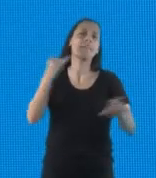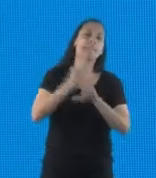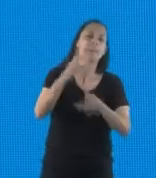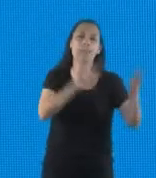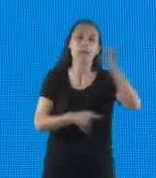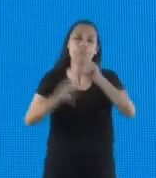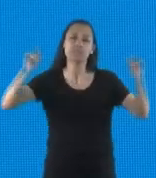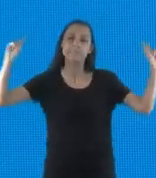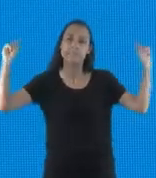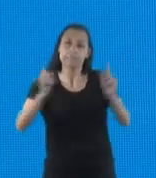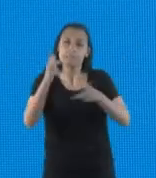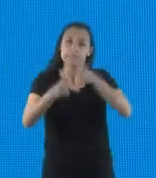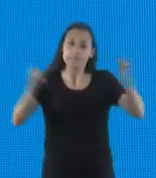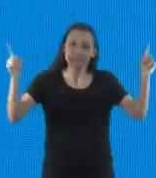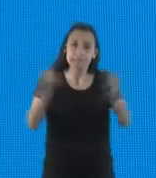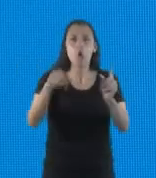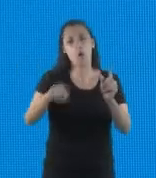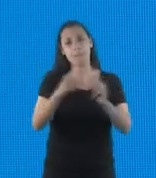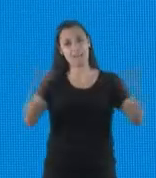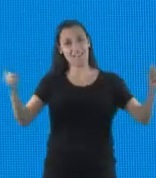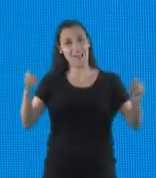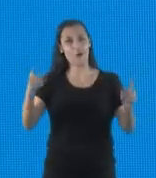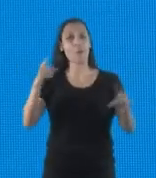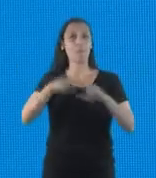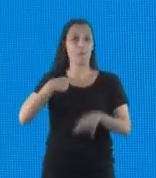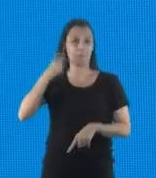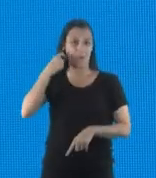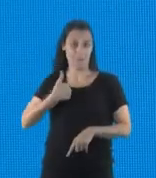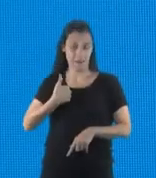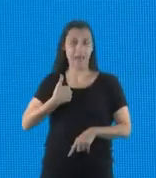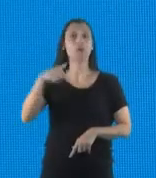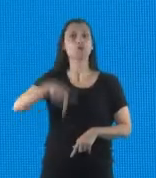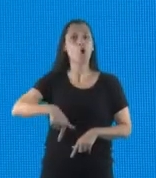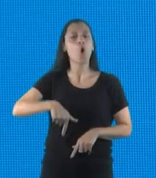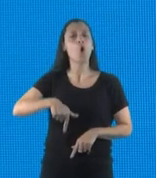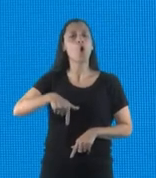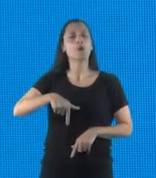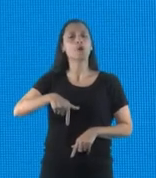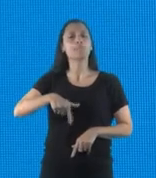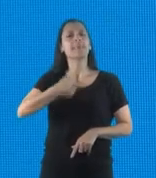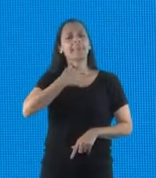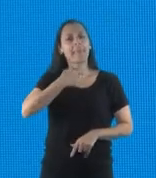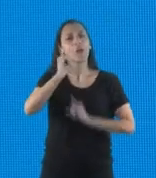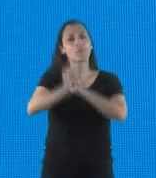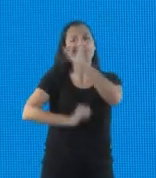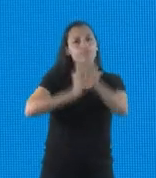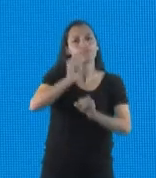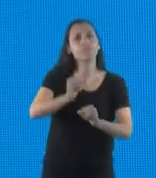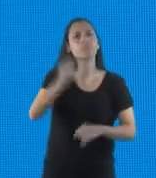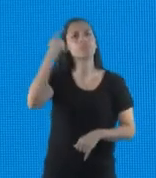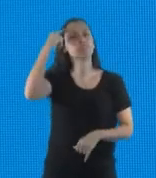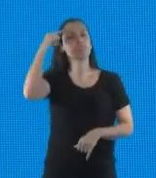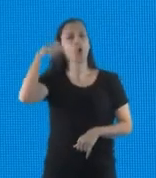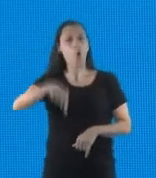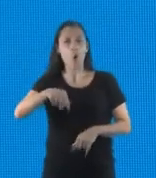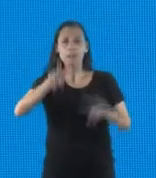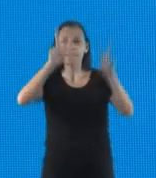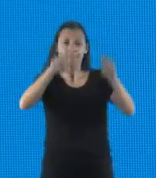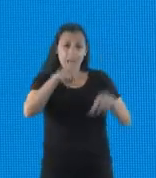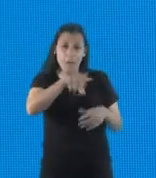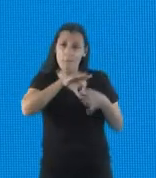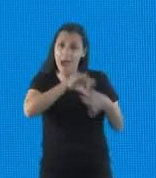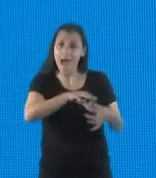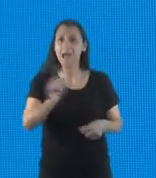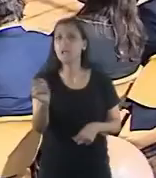hacer el mensaje, porque creo que estamos frente a un tema que